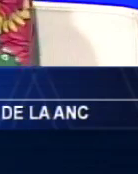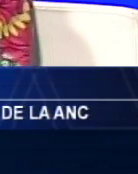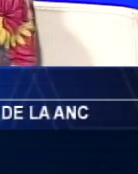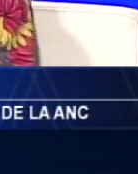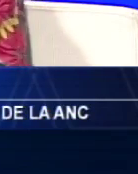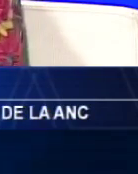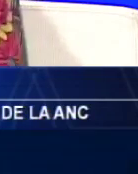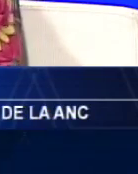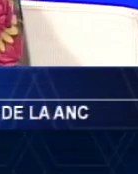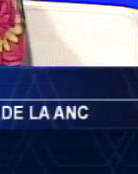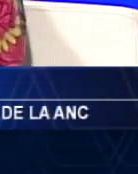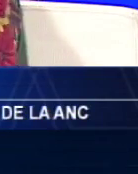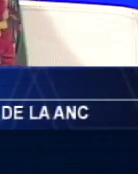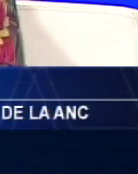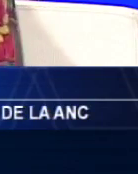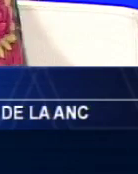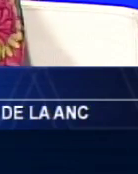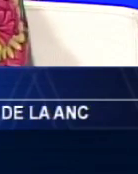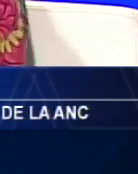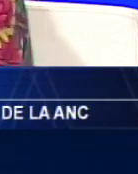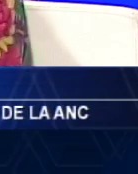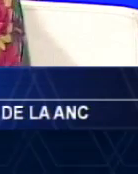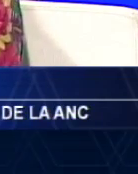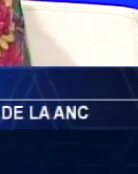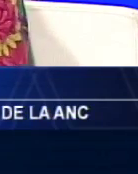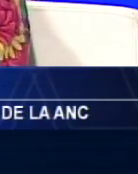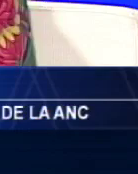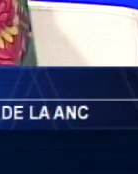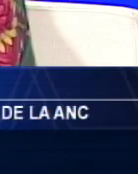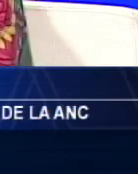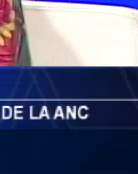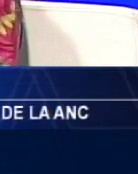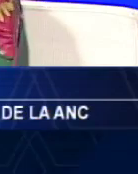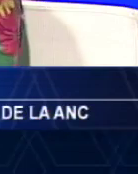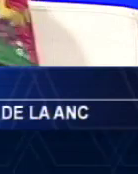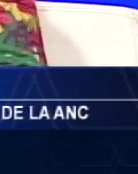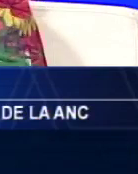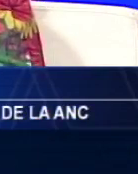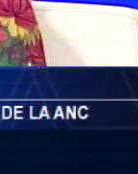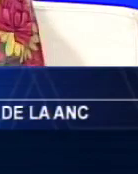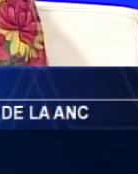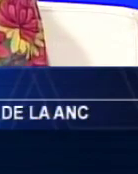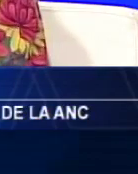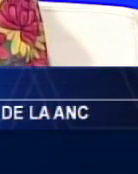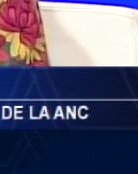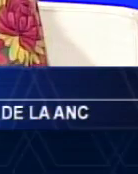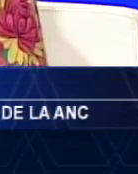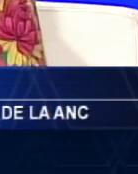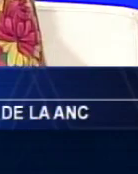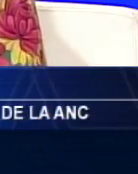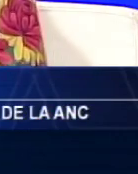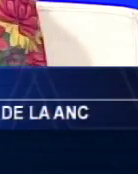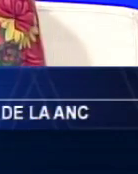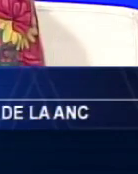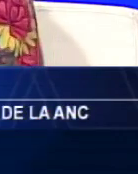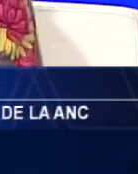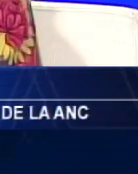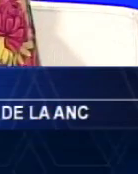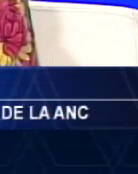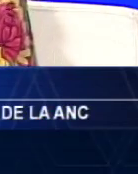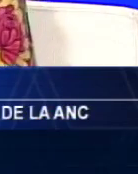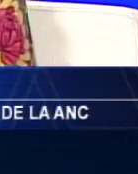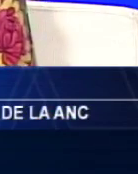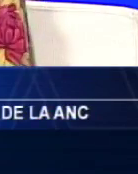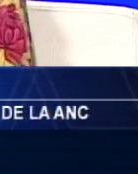hace es mostrar una coherencia de algunos actores de la oposición que no reconocen la legitimidad de los poderes públicos, que